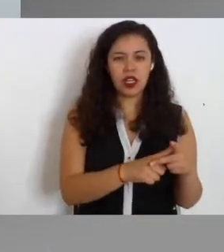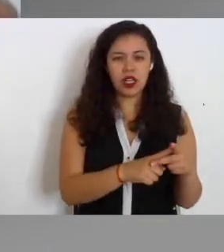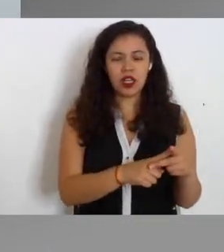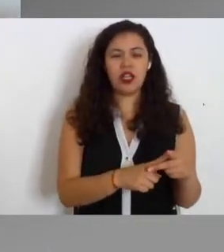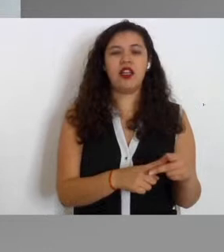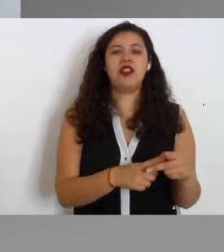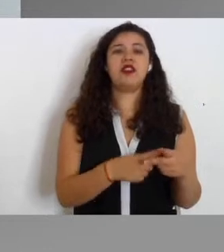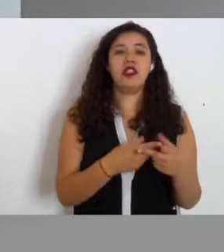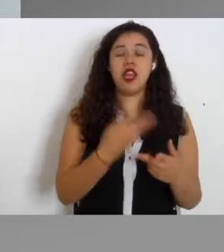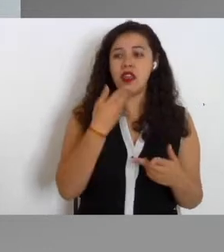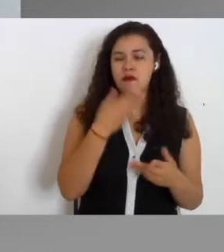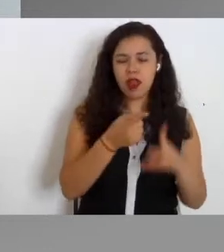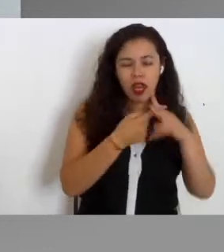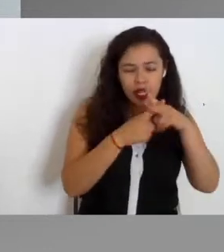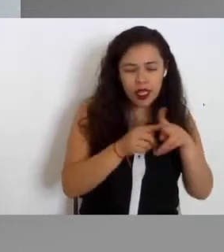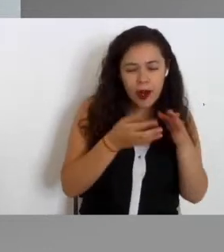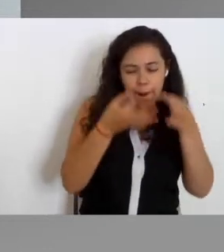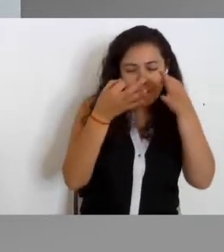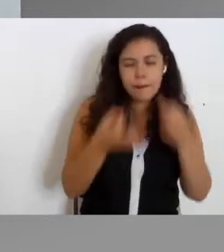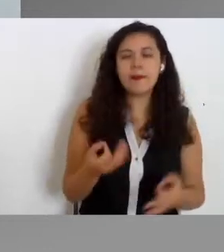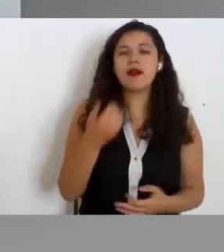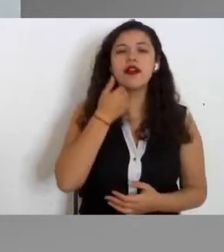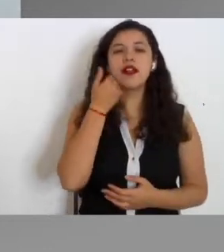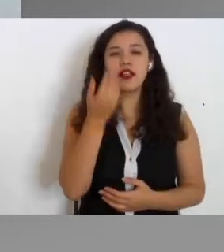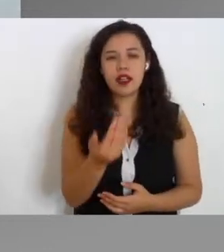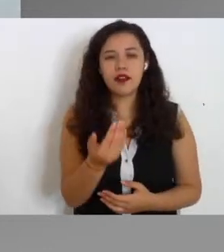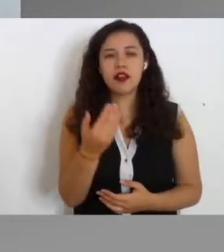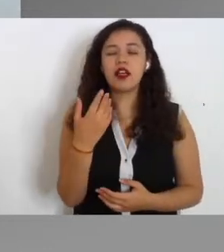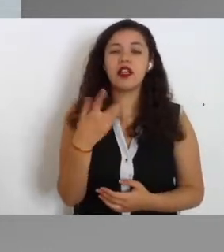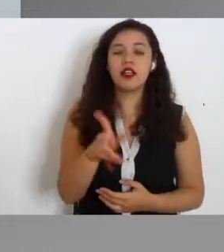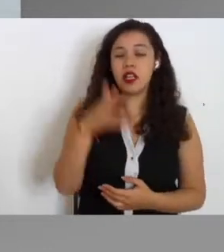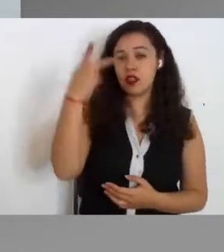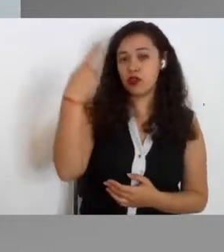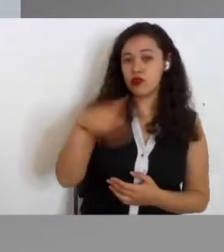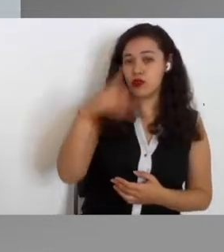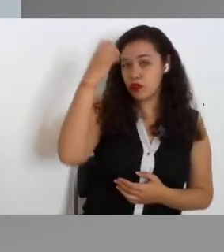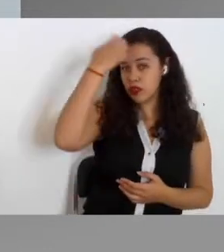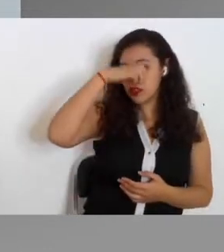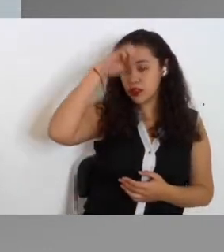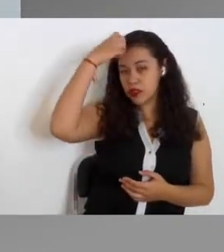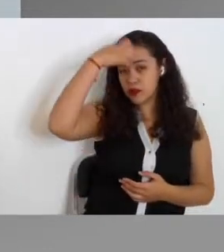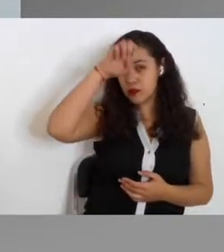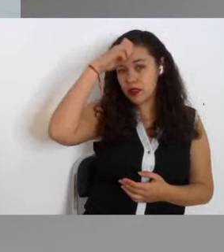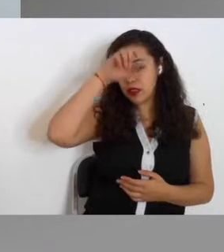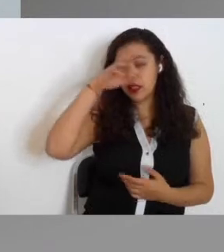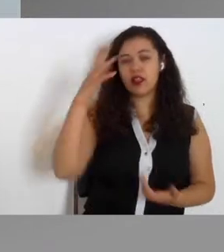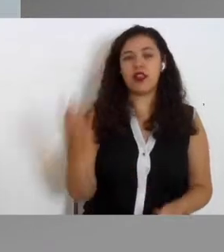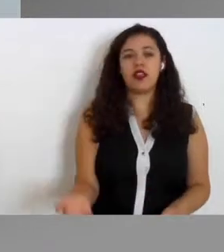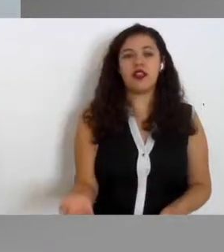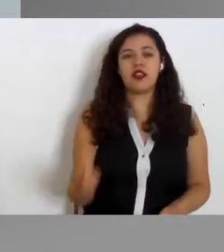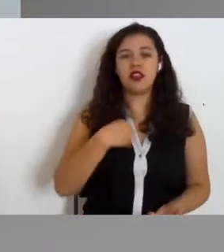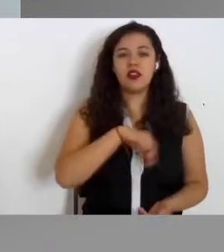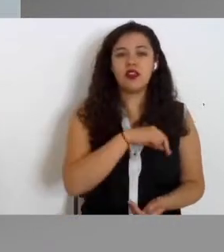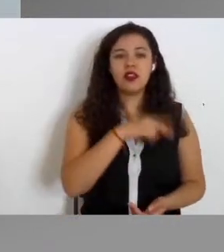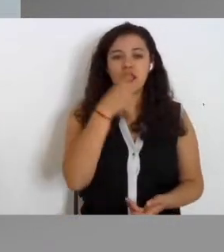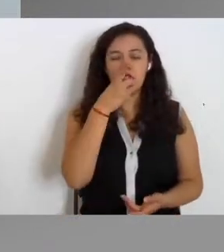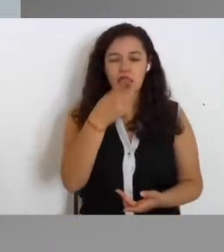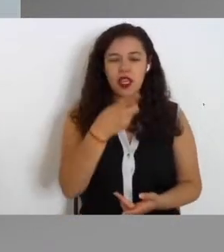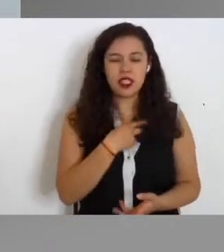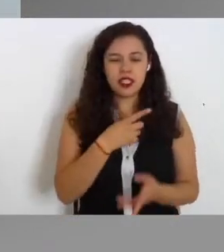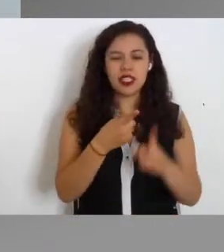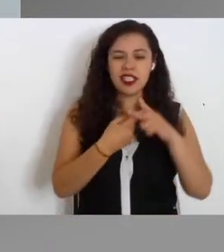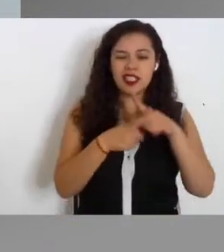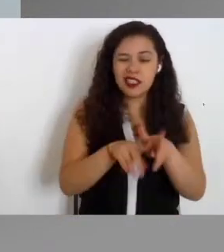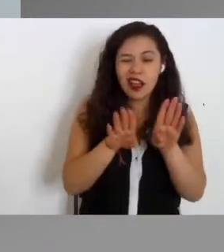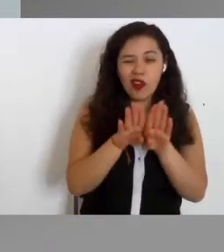correcto y es la experiencia de ustedes la que nos va a indicar cuál es el camino correcto,